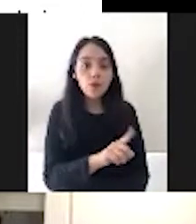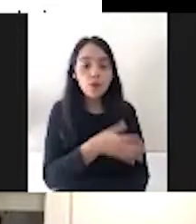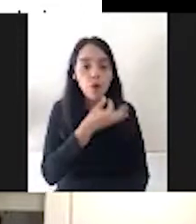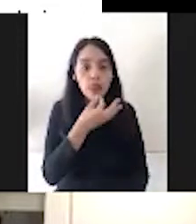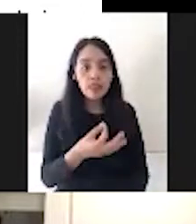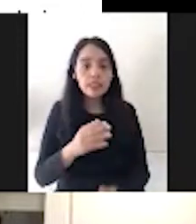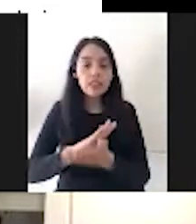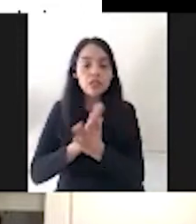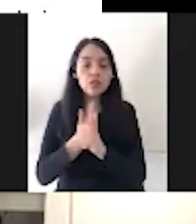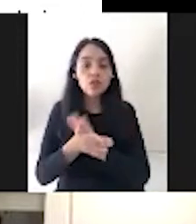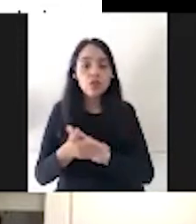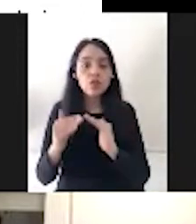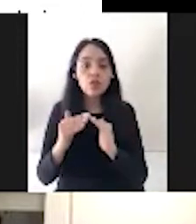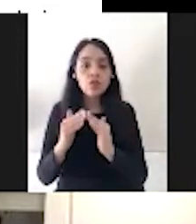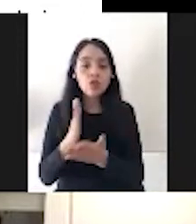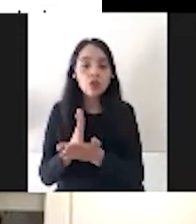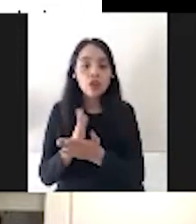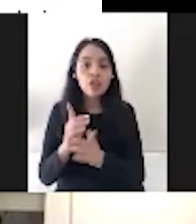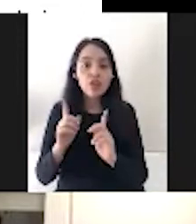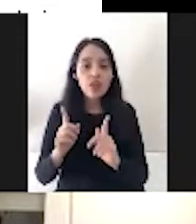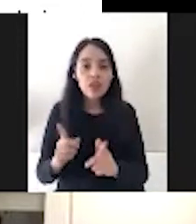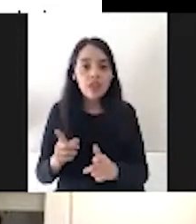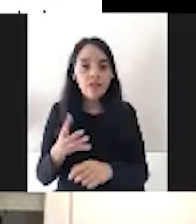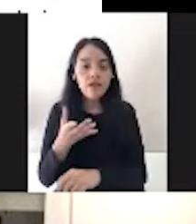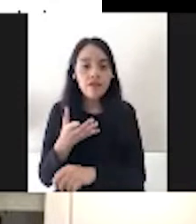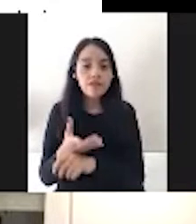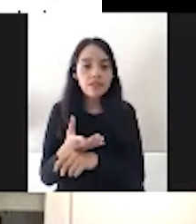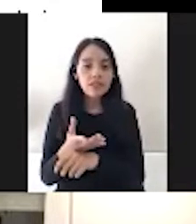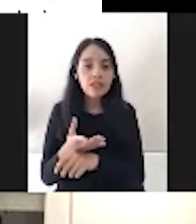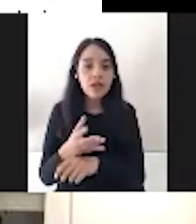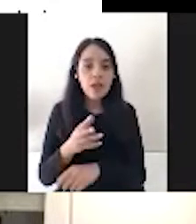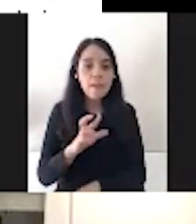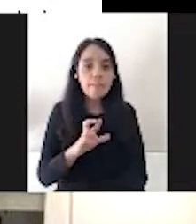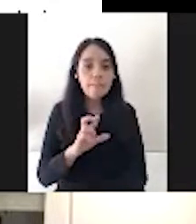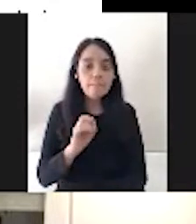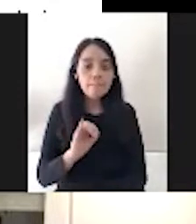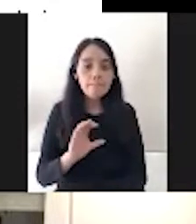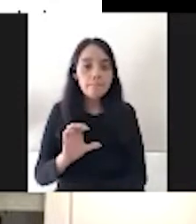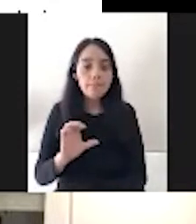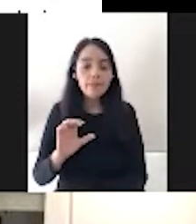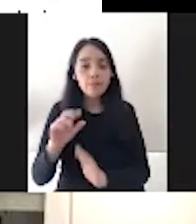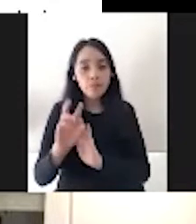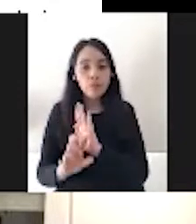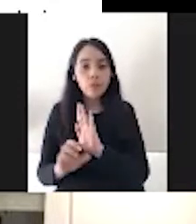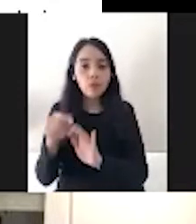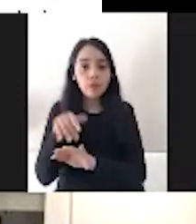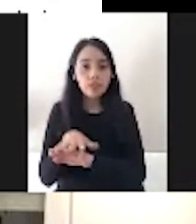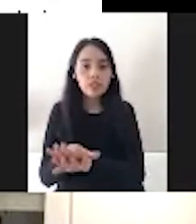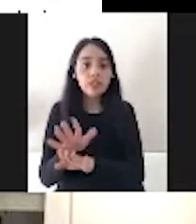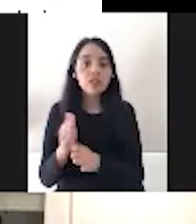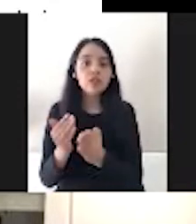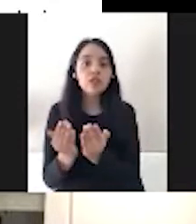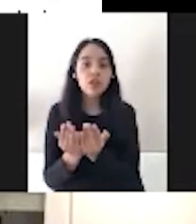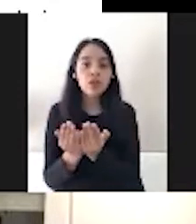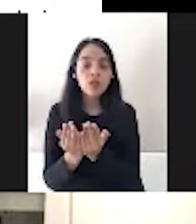tener un programa de integración escolar, ¿no? Un programa de integración escolar. Valga la redundancia, es